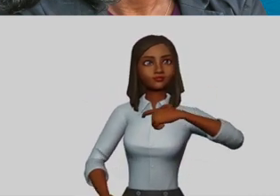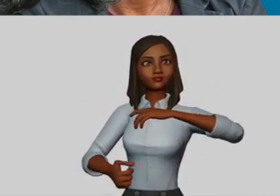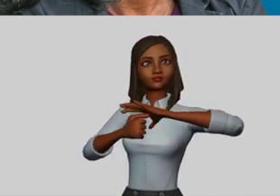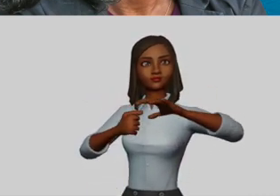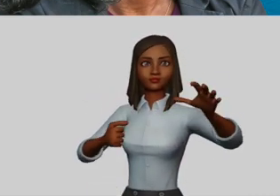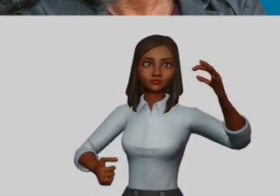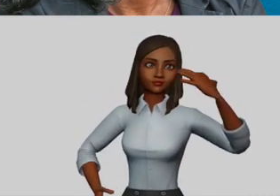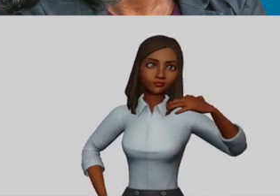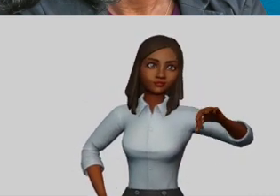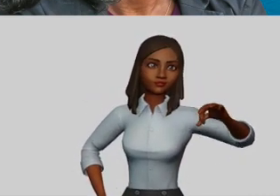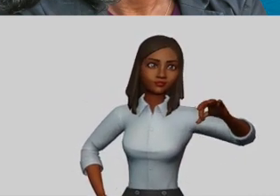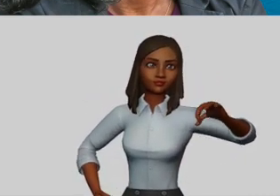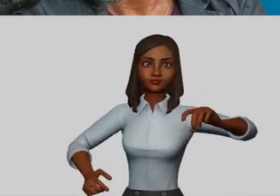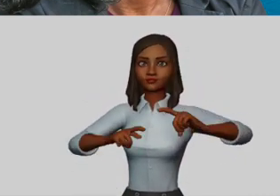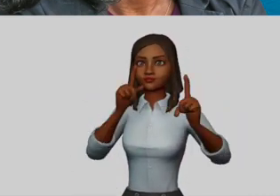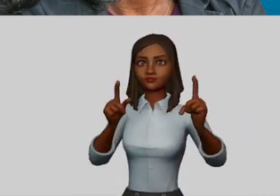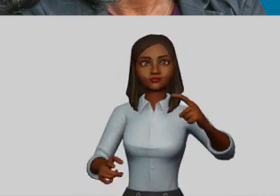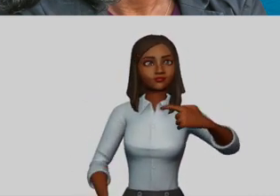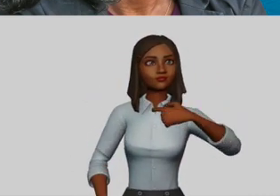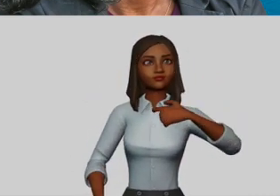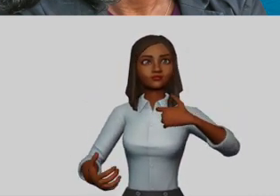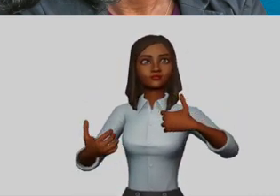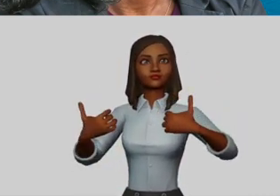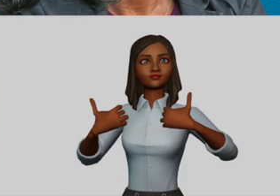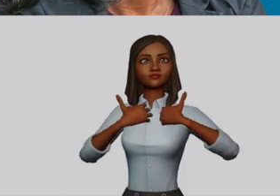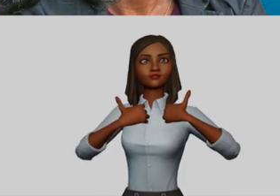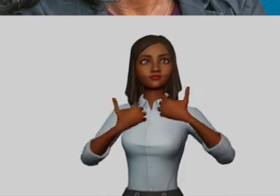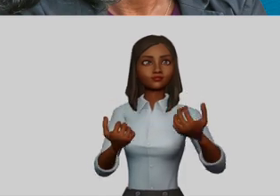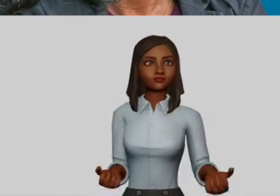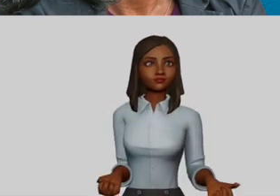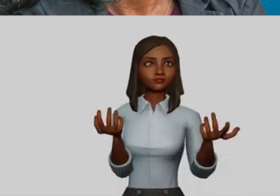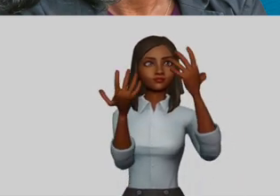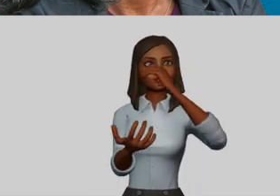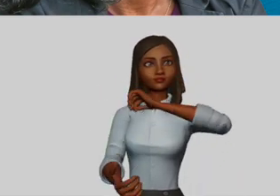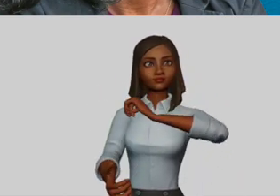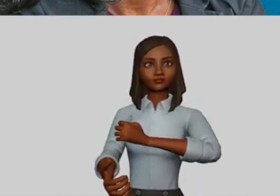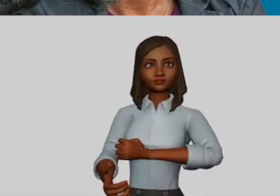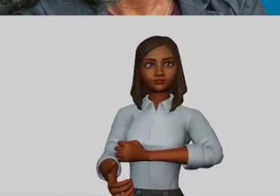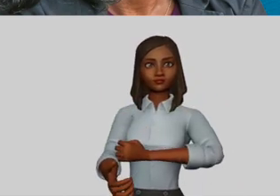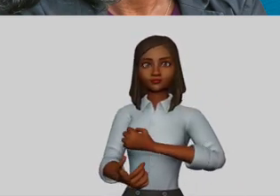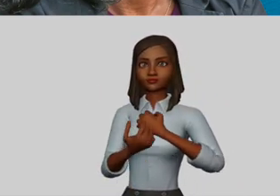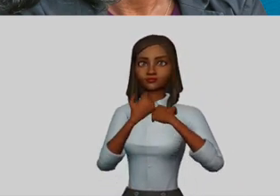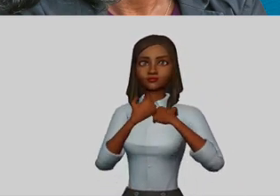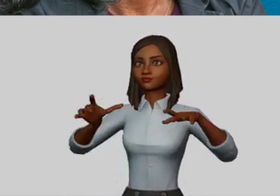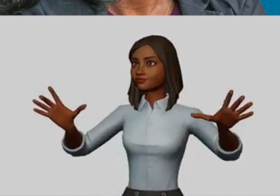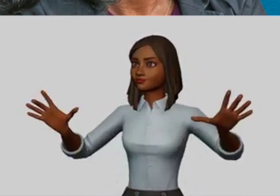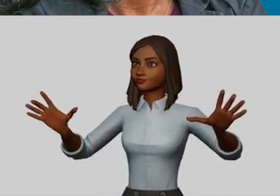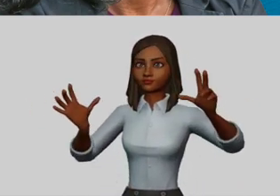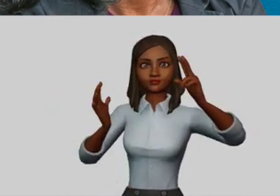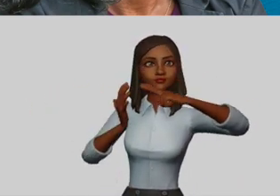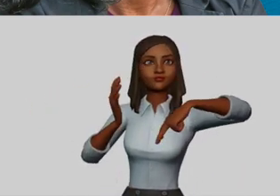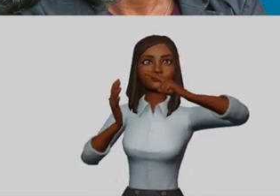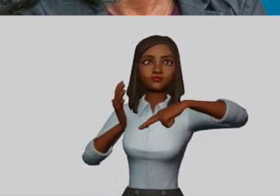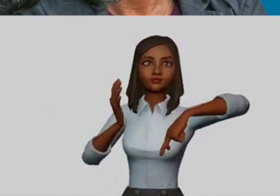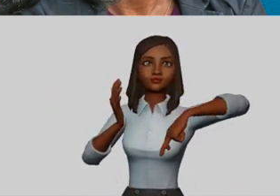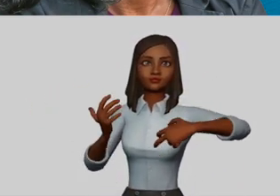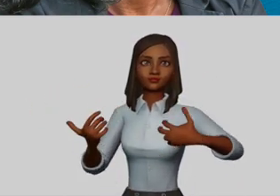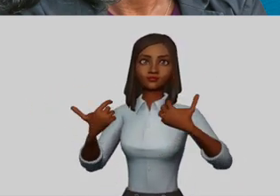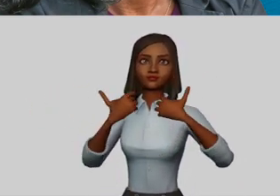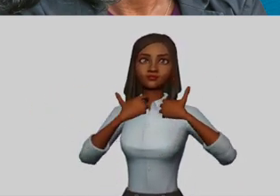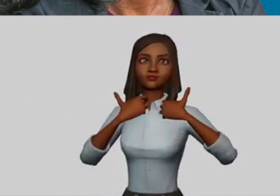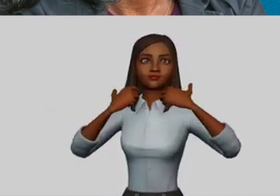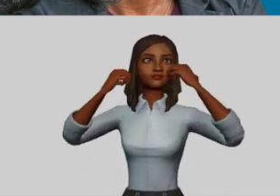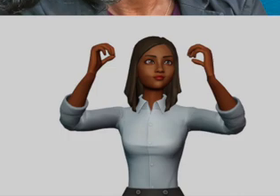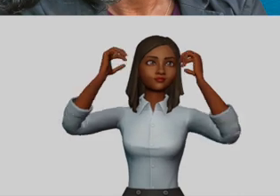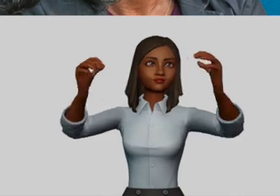de ser una persona sorda en ese momento en República Dominicana. Bueno, sí, era una tía mía de